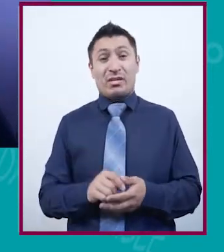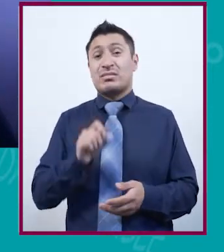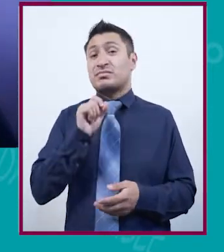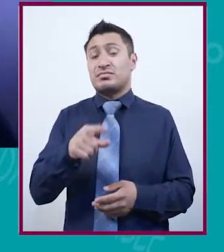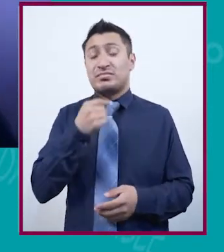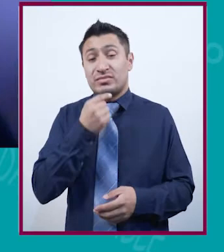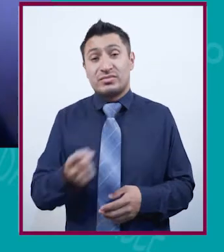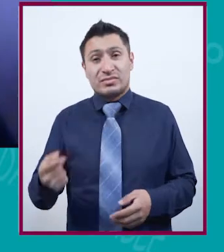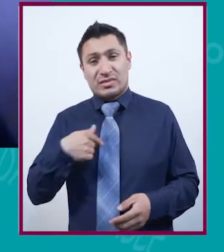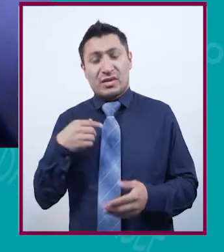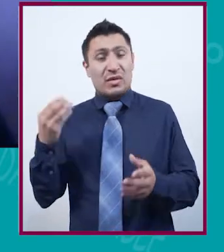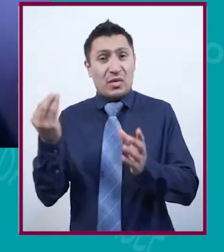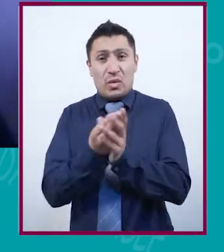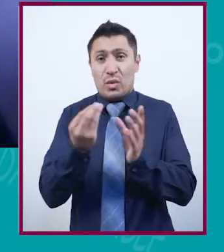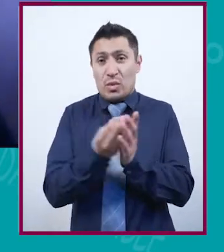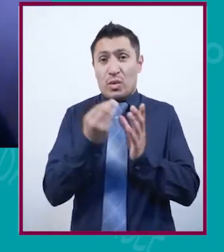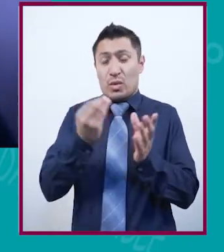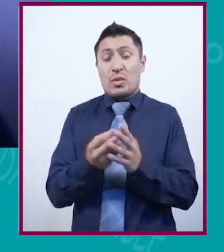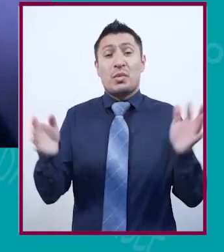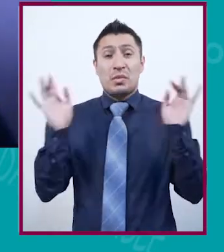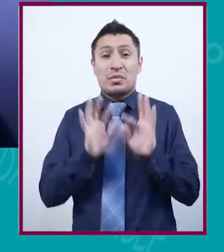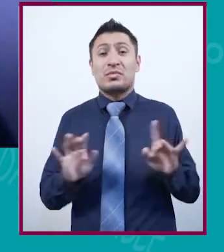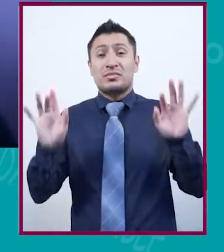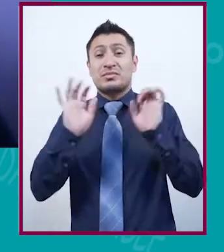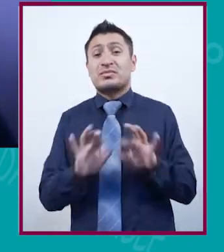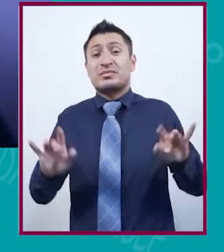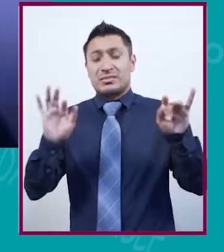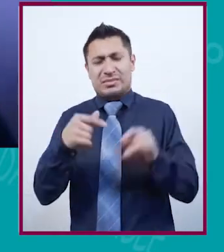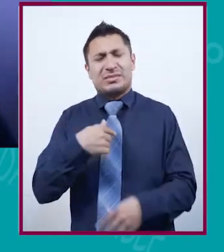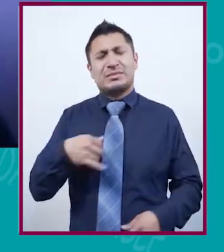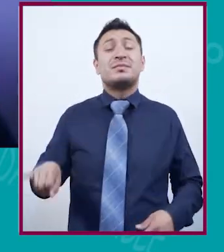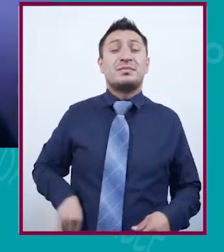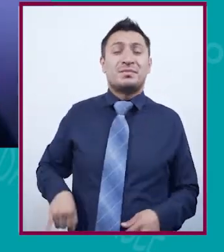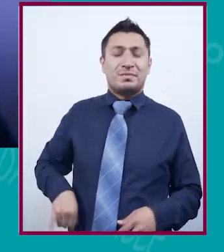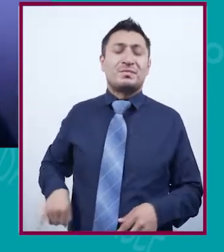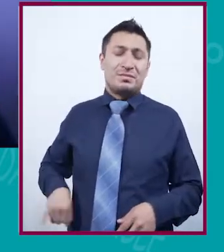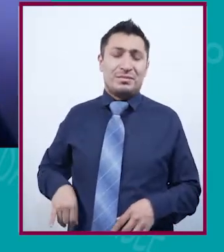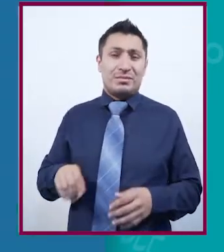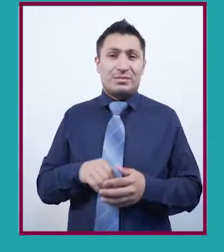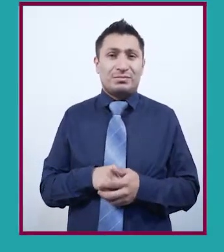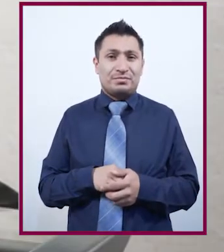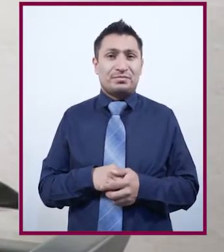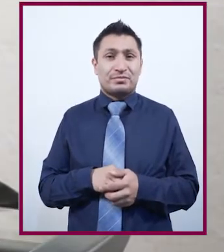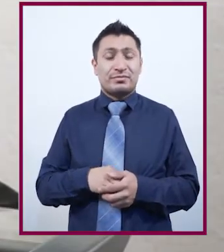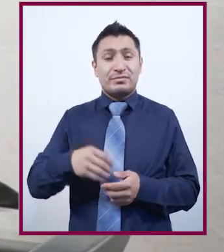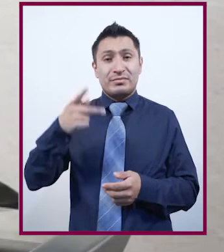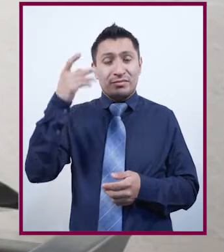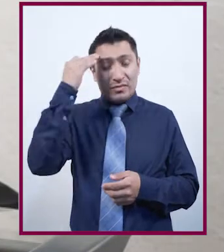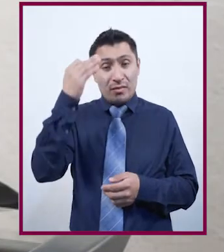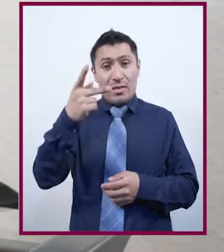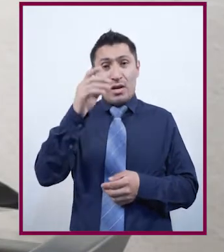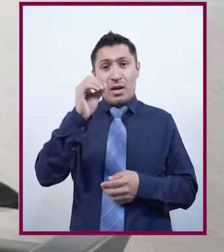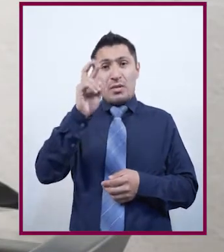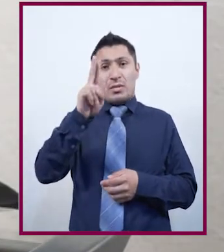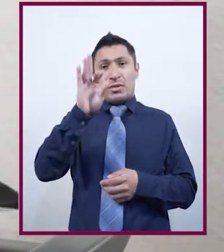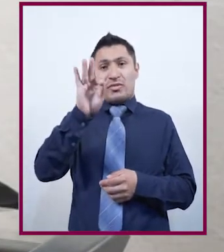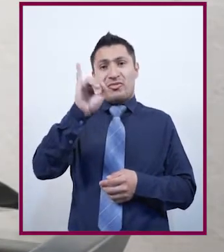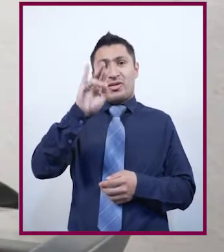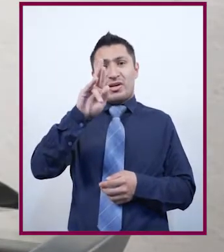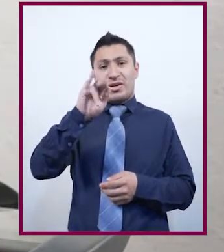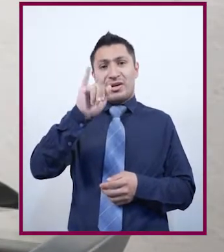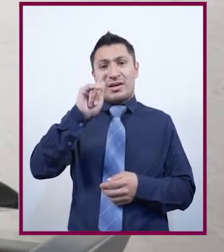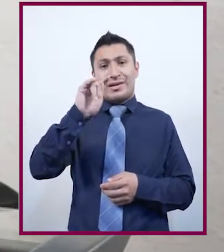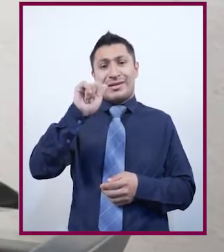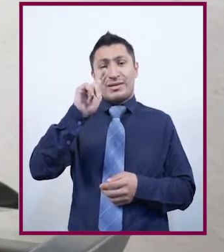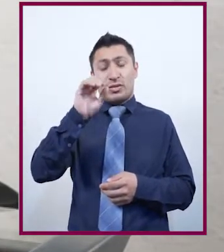También de pequeña entré a cursos de computación porque también me llamaba mucho la atención. Durante el Porfiriato, las niñas y